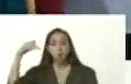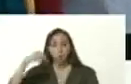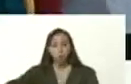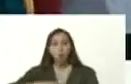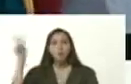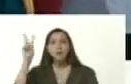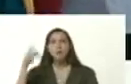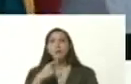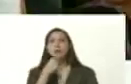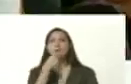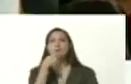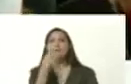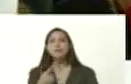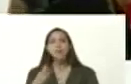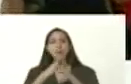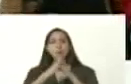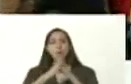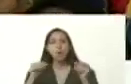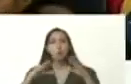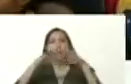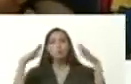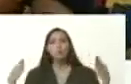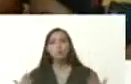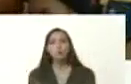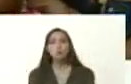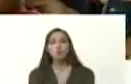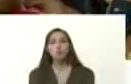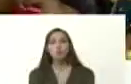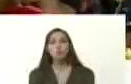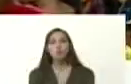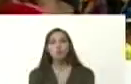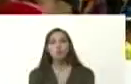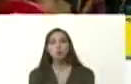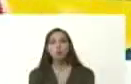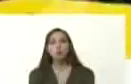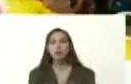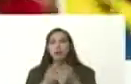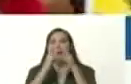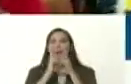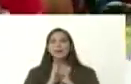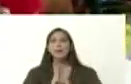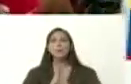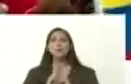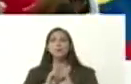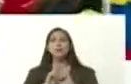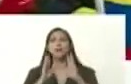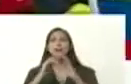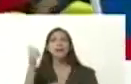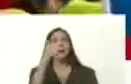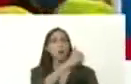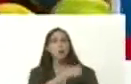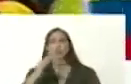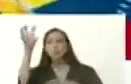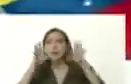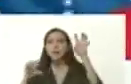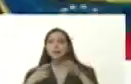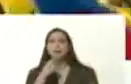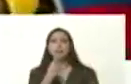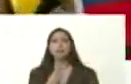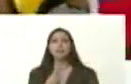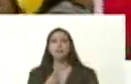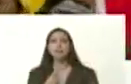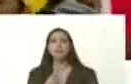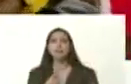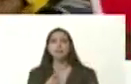a decirle al mundo lo que el mundo quiere decir, pero no se atreven a decirlo. Ya basta de Donald